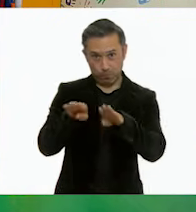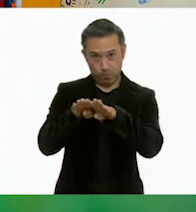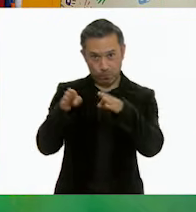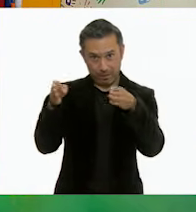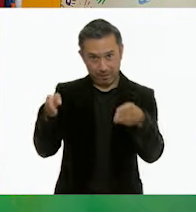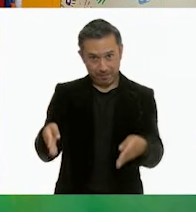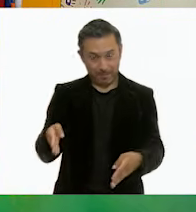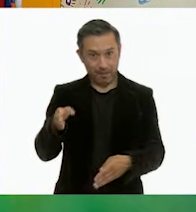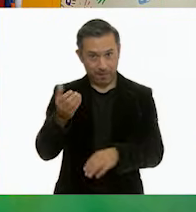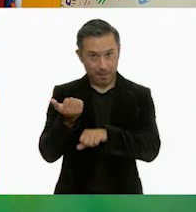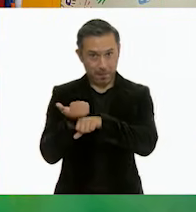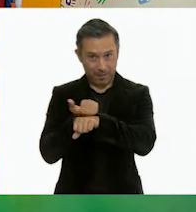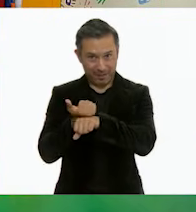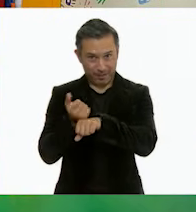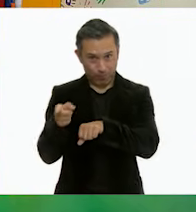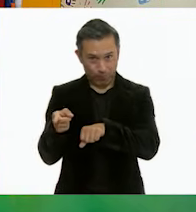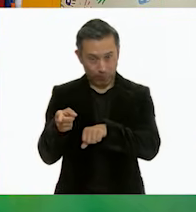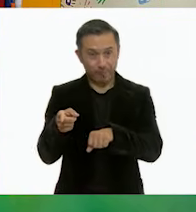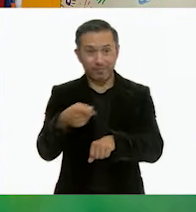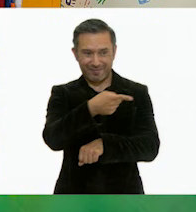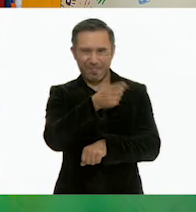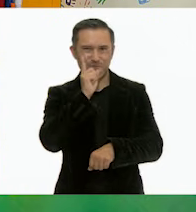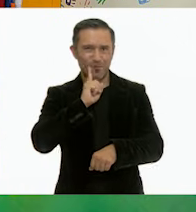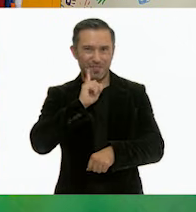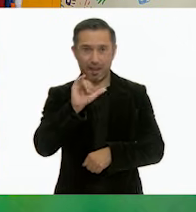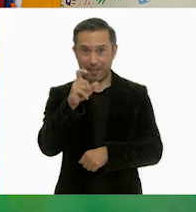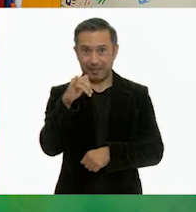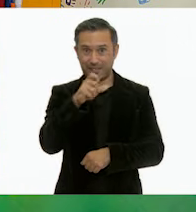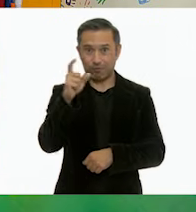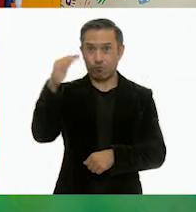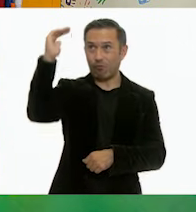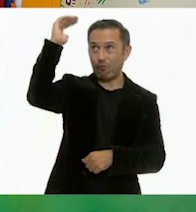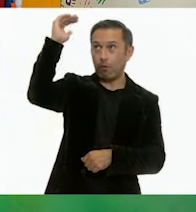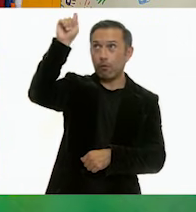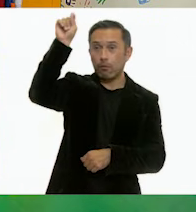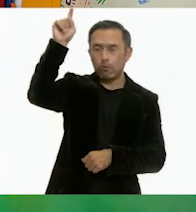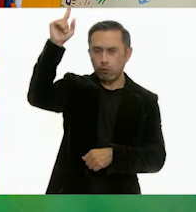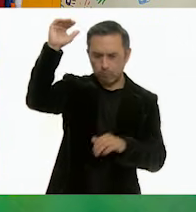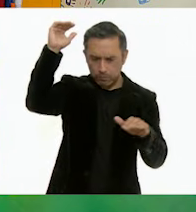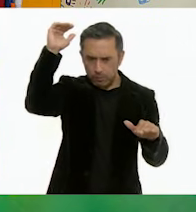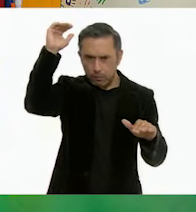relación a la estatura de Alexia, ¿puede ser, niños? ¿Recuerden?